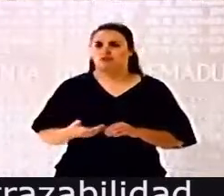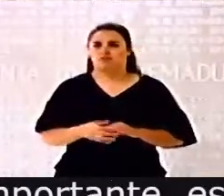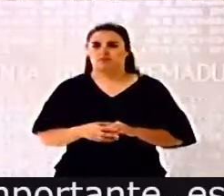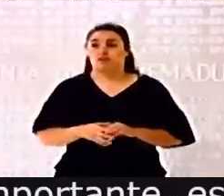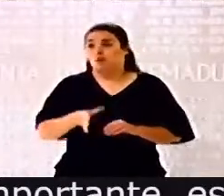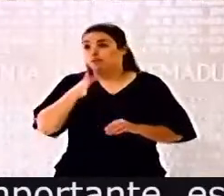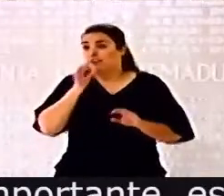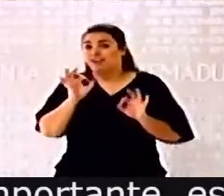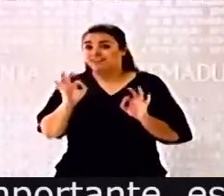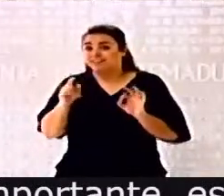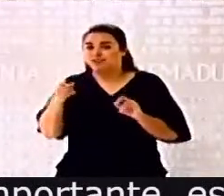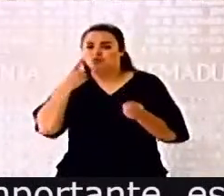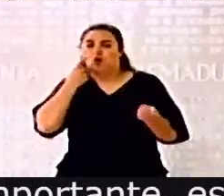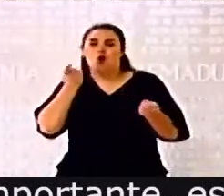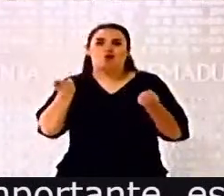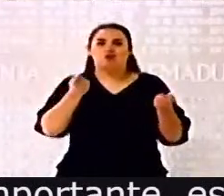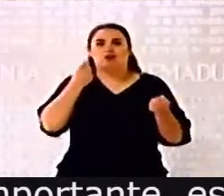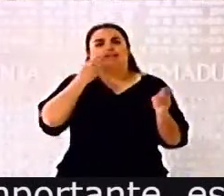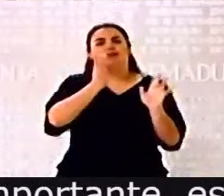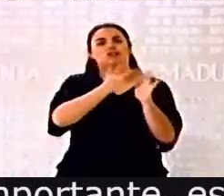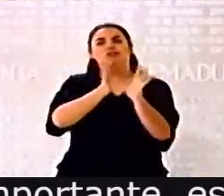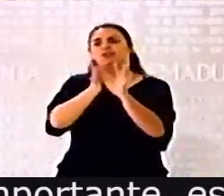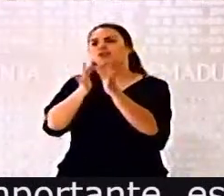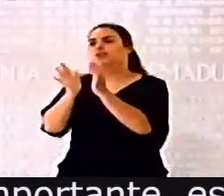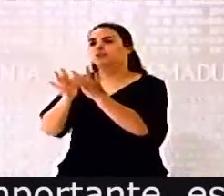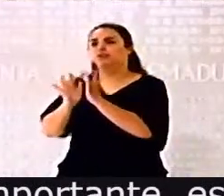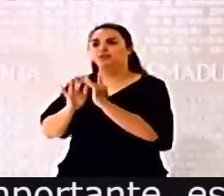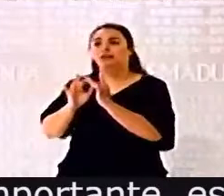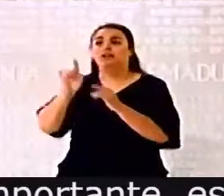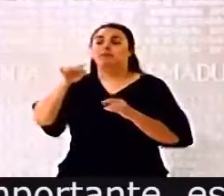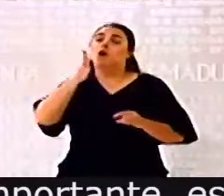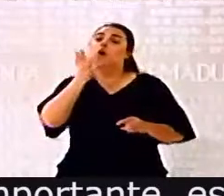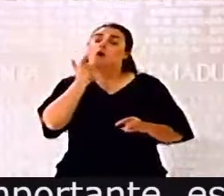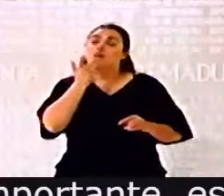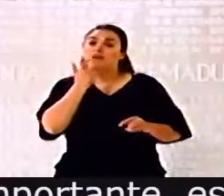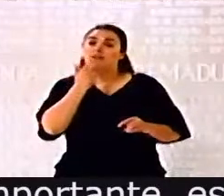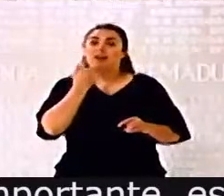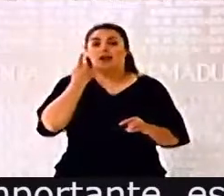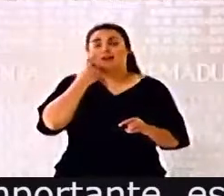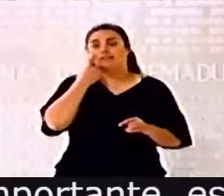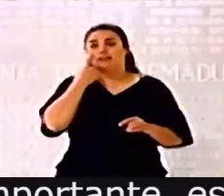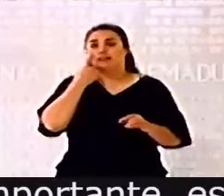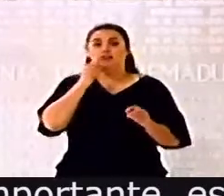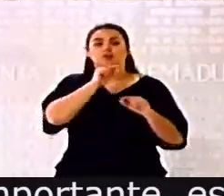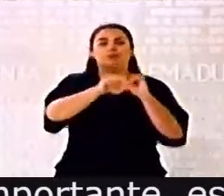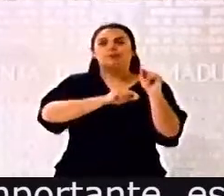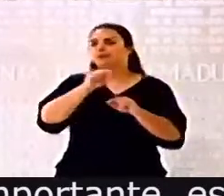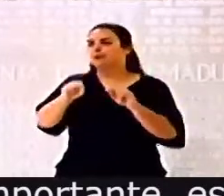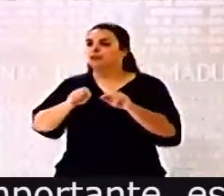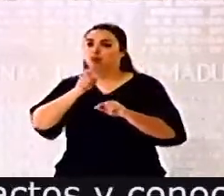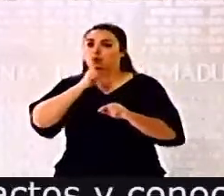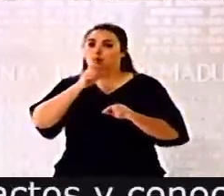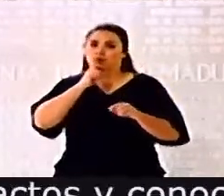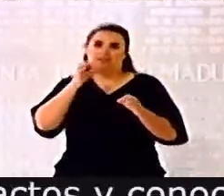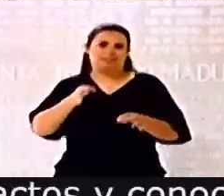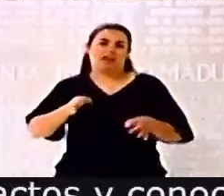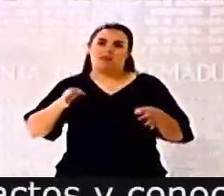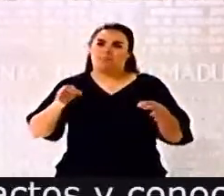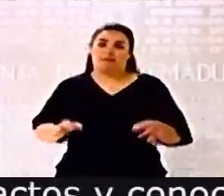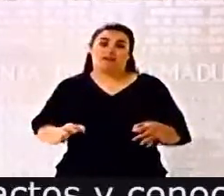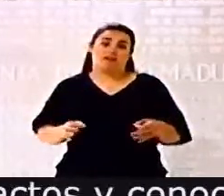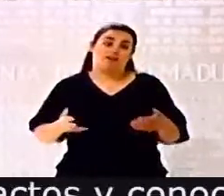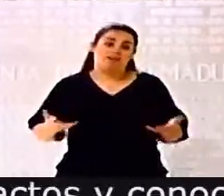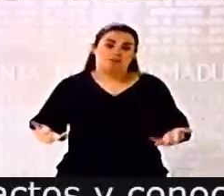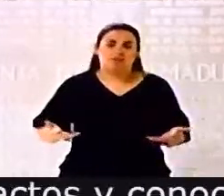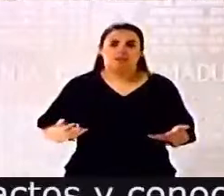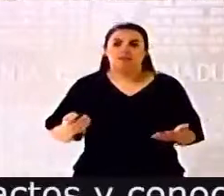porque así podemos controlar mejor los contactos y podemos conocer mejor la transmisión que tiene el virus en todo momento. Por lo tanto,